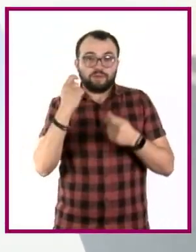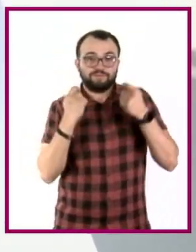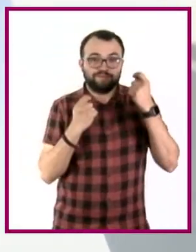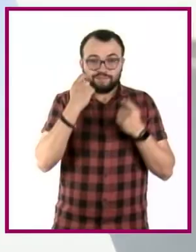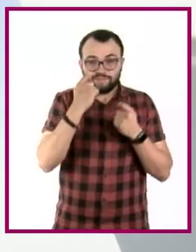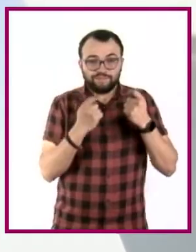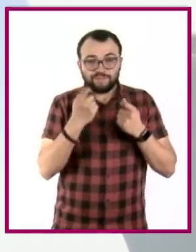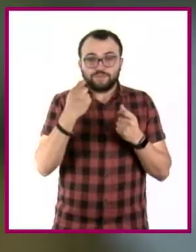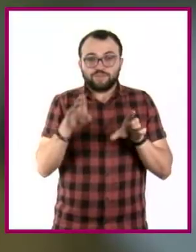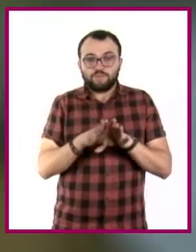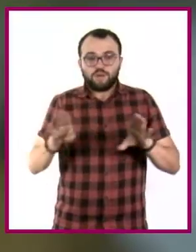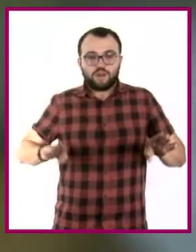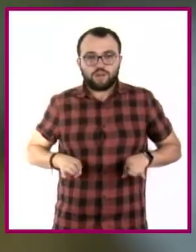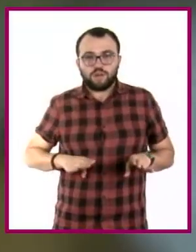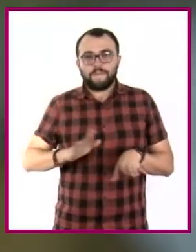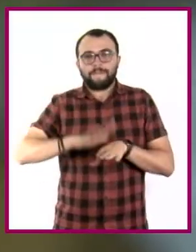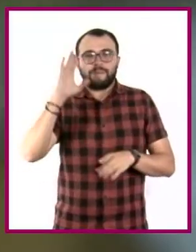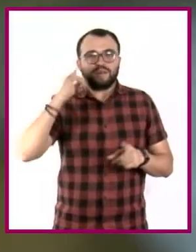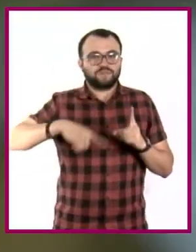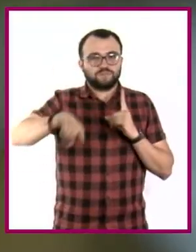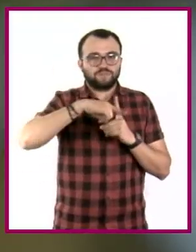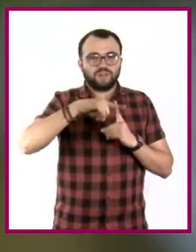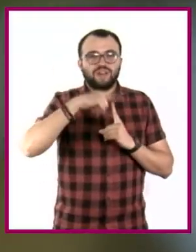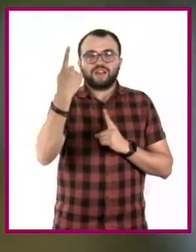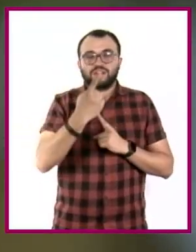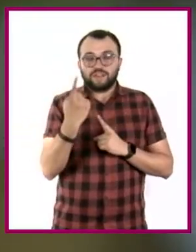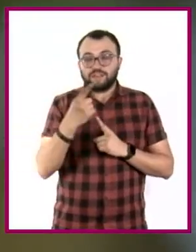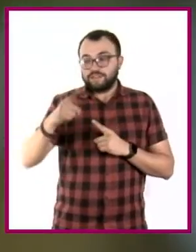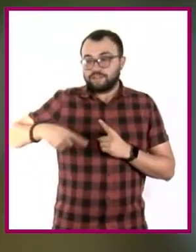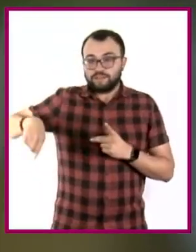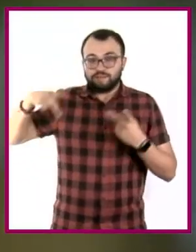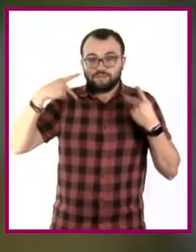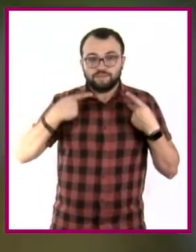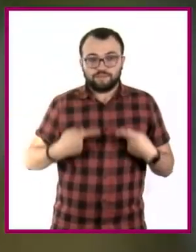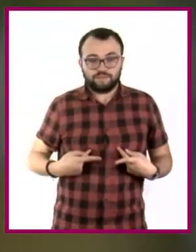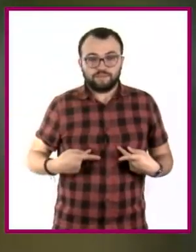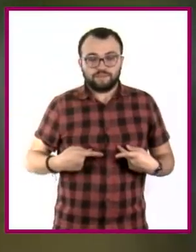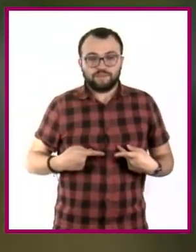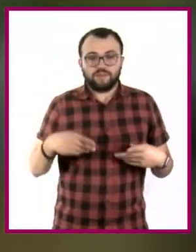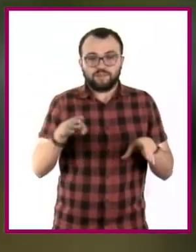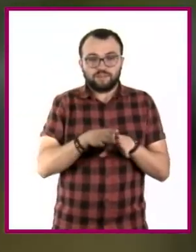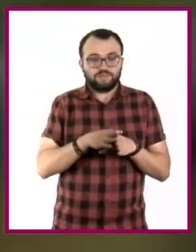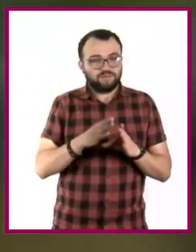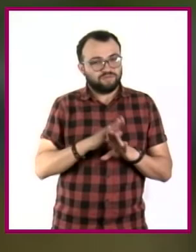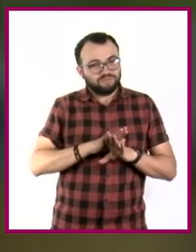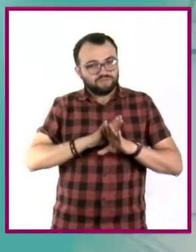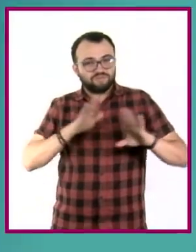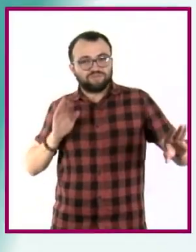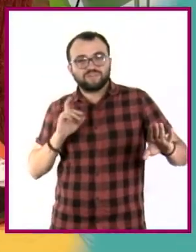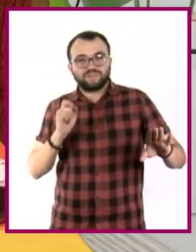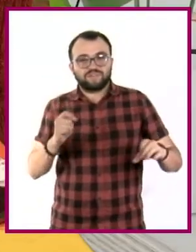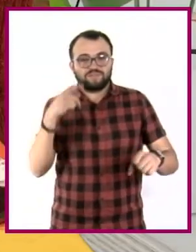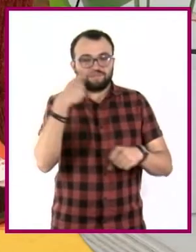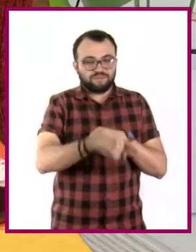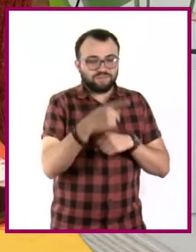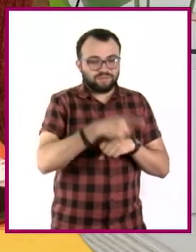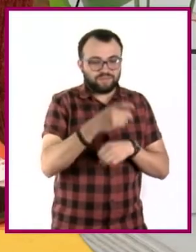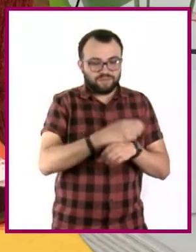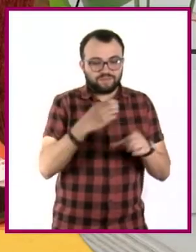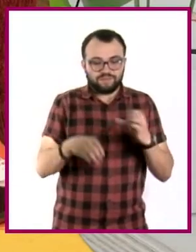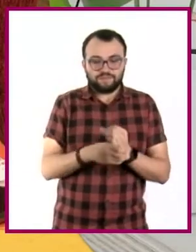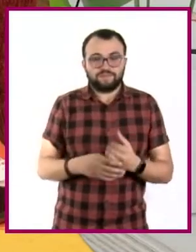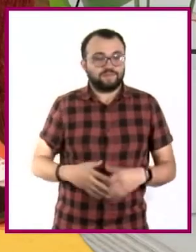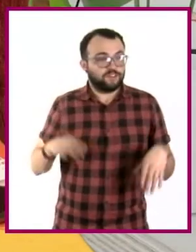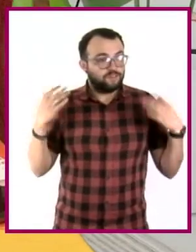logrando una actitud más positiva que coloca a las personas fuera de situaciones de riesgo.